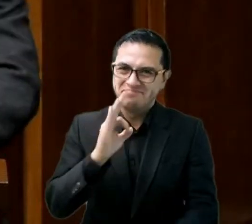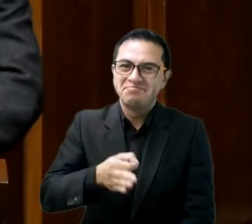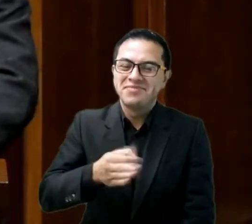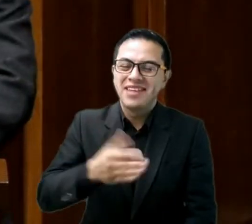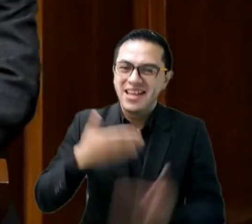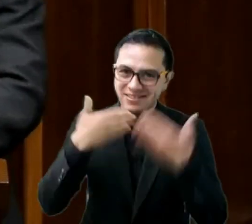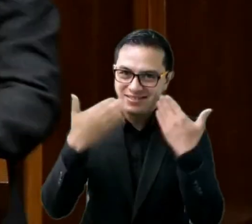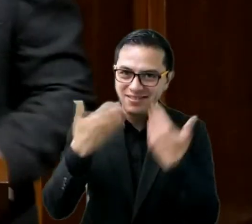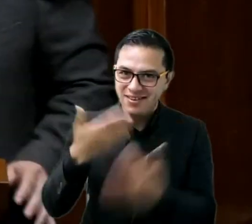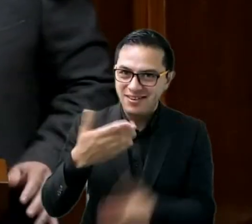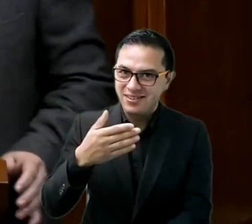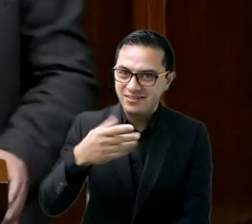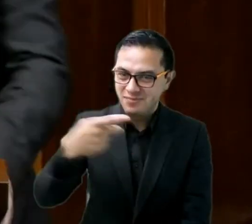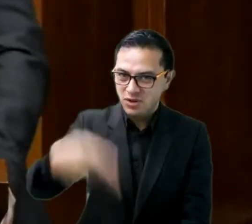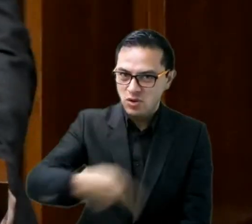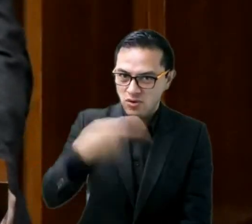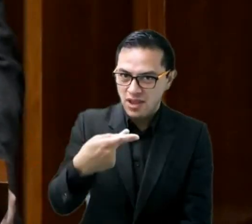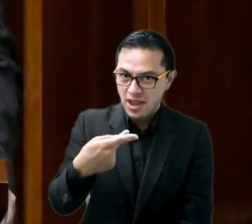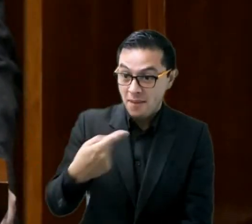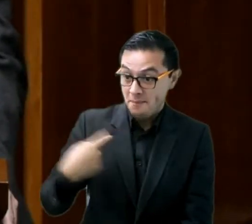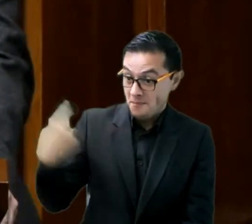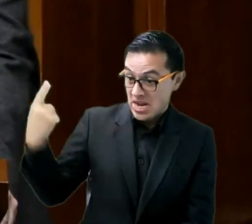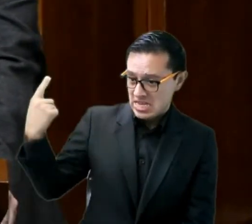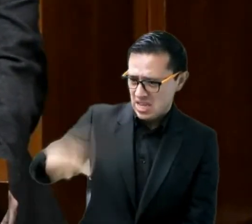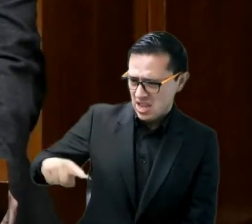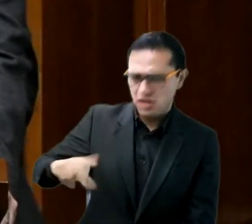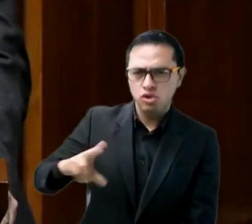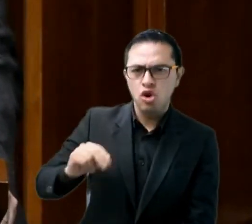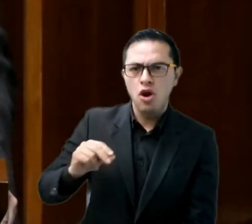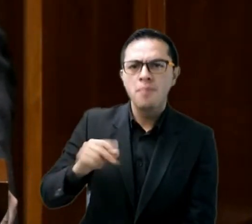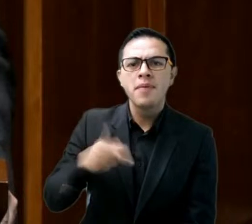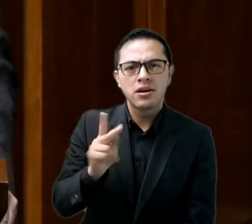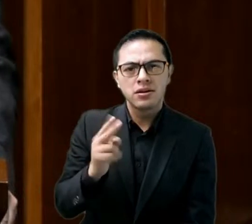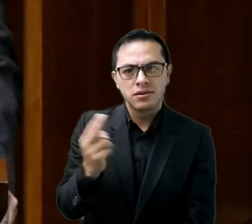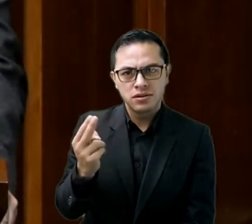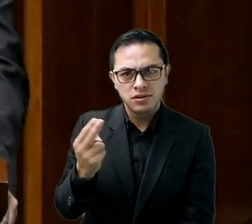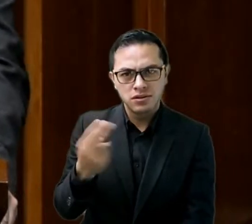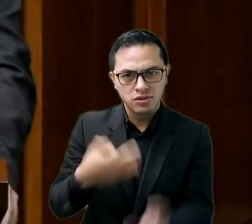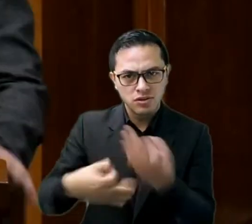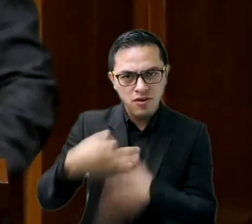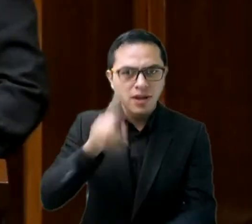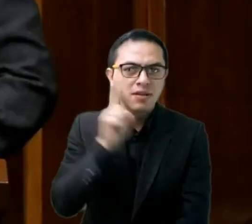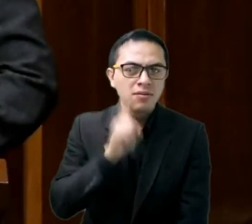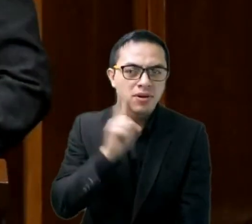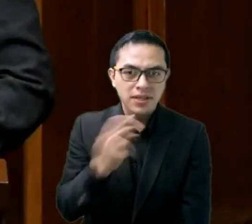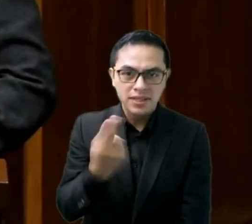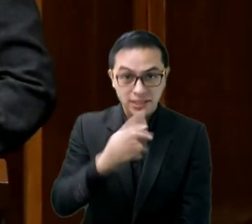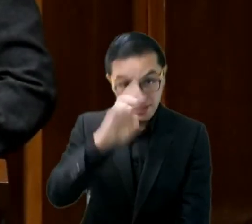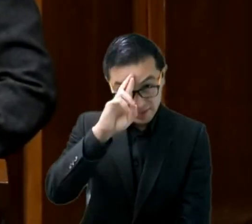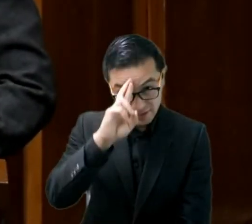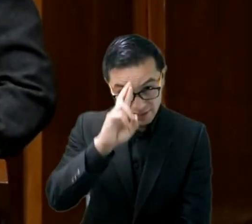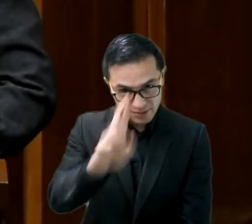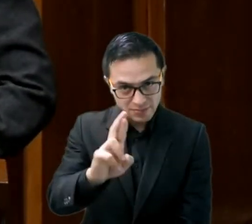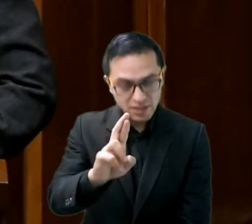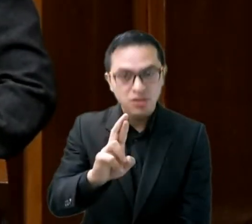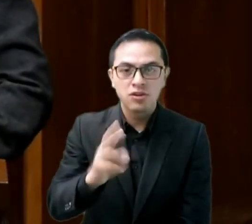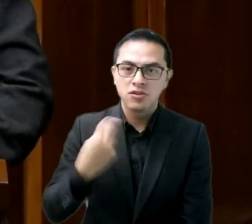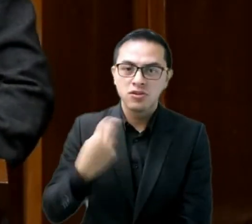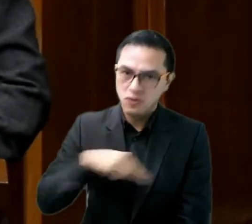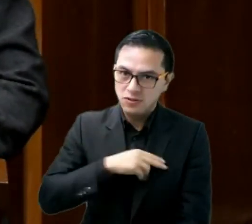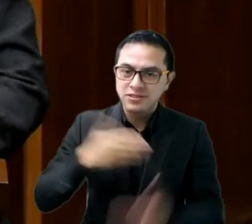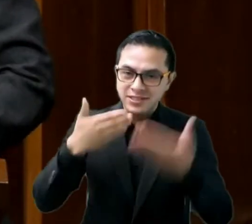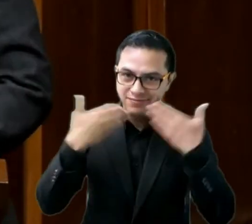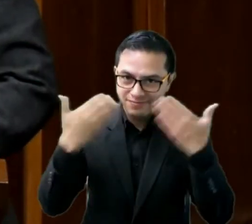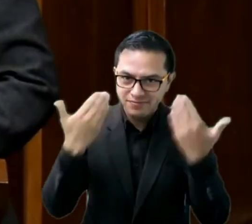las mujeres de nuestra legislatura merecen ser respetadas y nosotros amables con ellas. Así que con todo gusto,